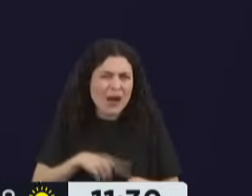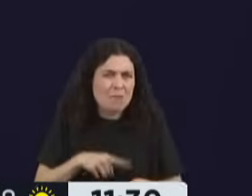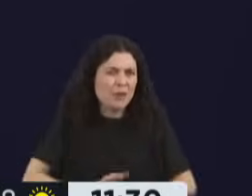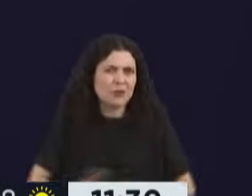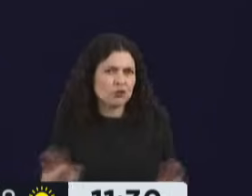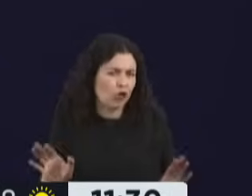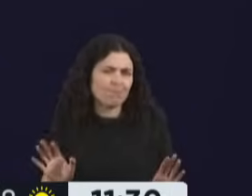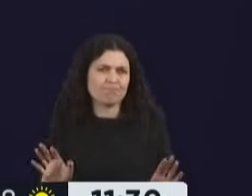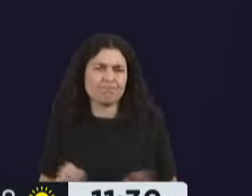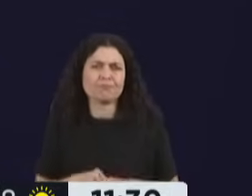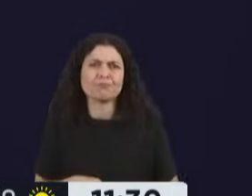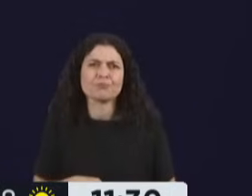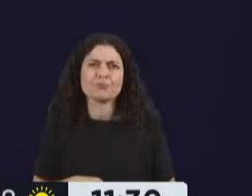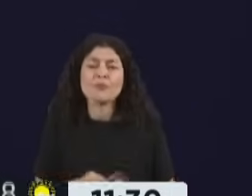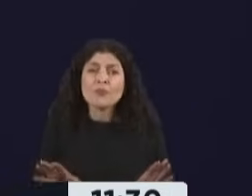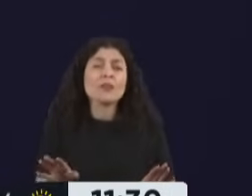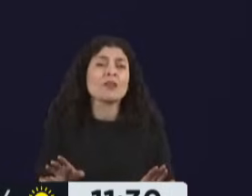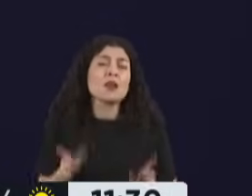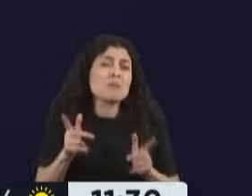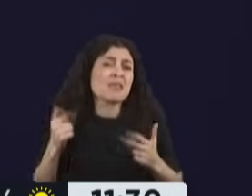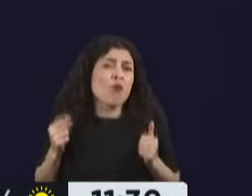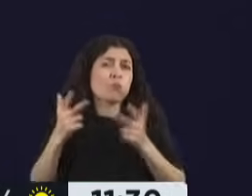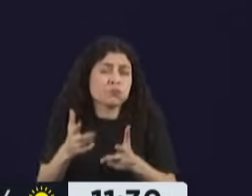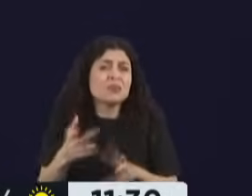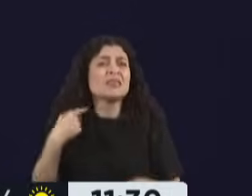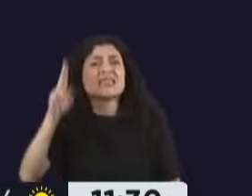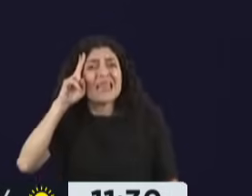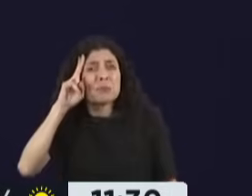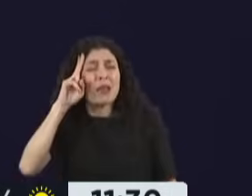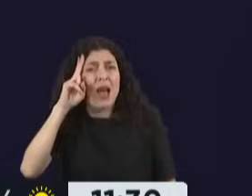ninguna determinación, más que, como te digo, más que apegarnos